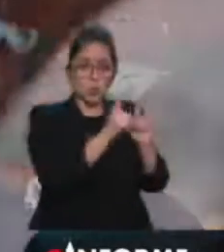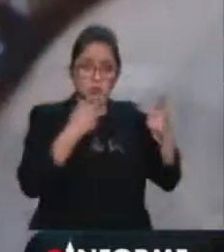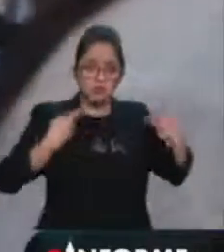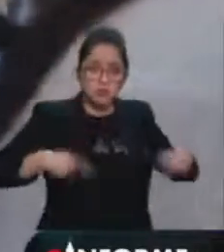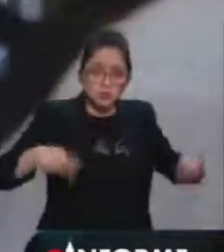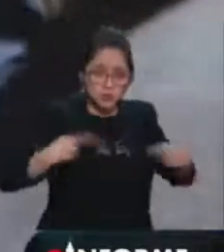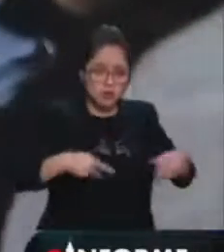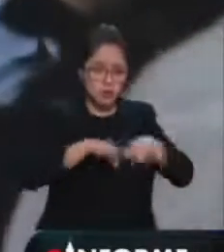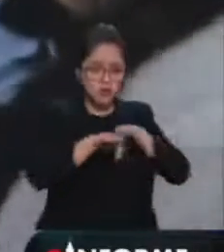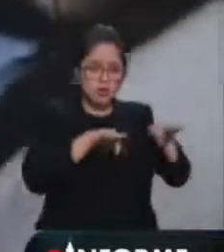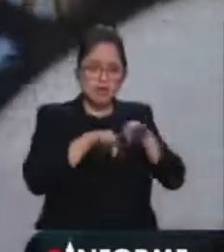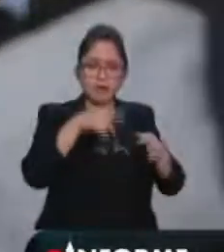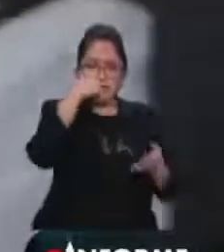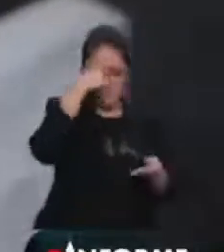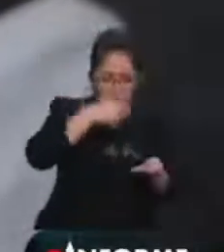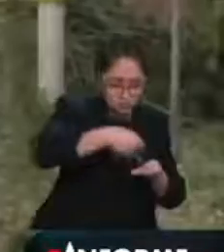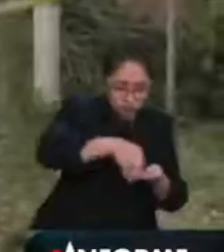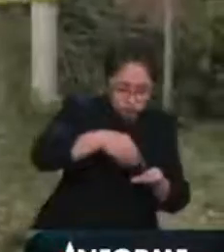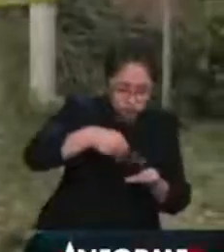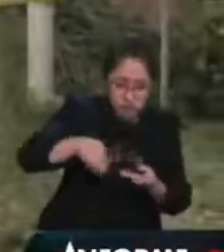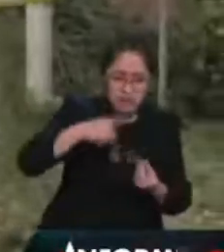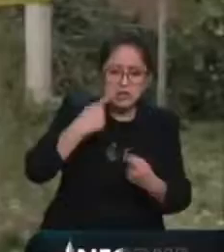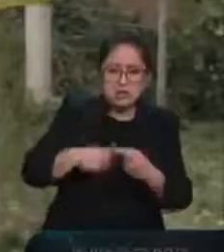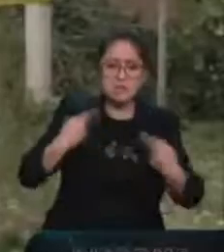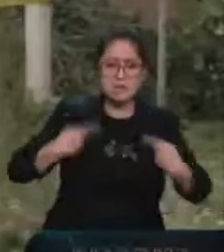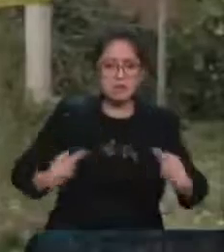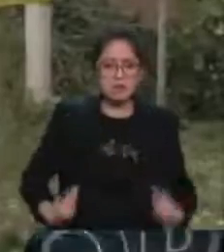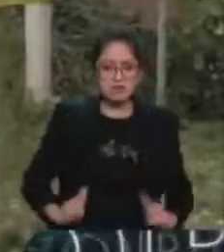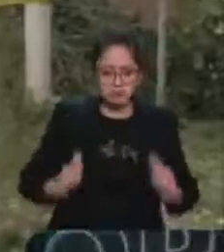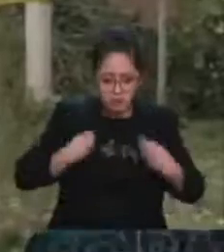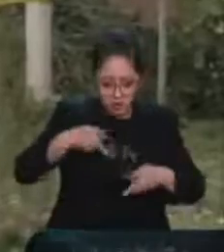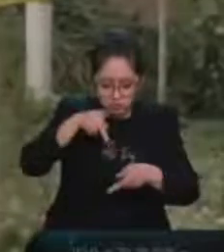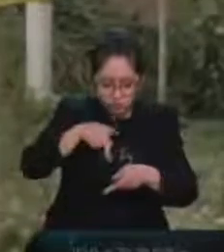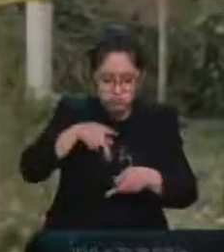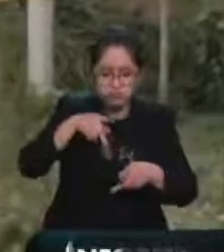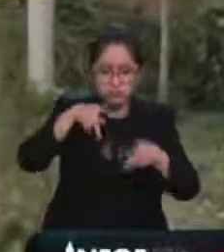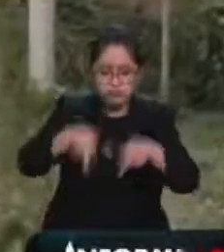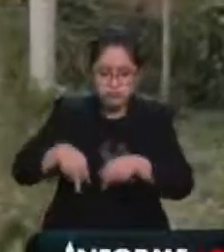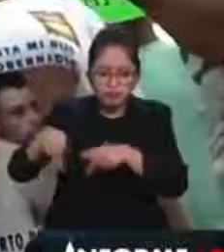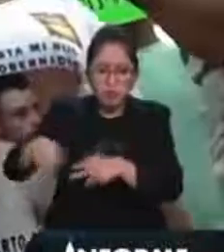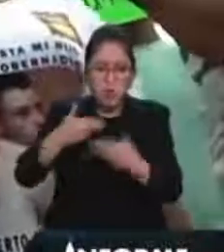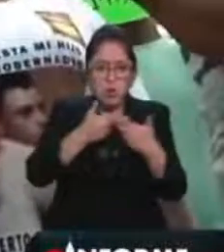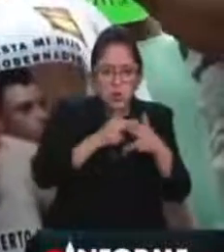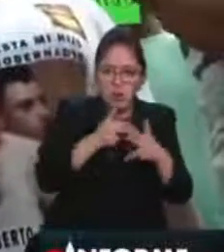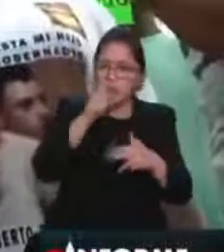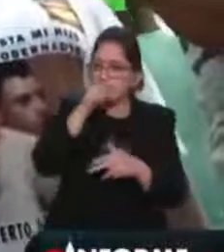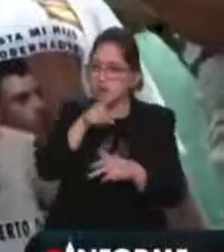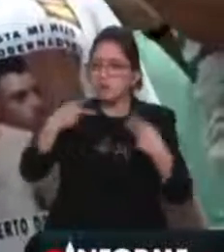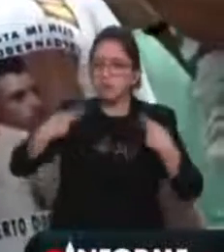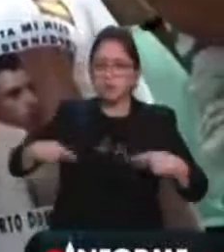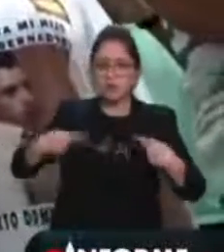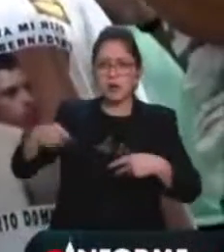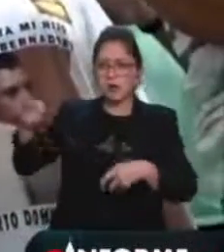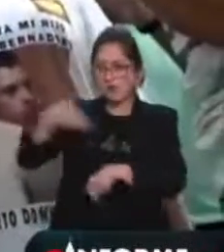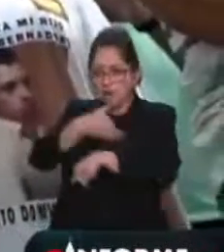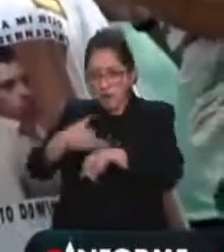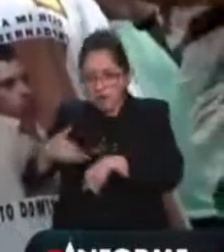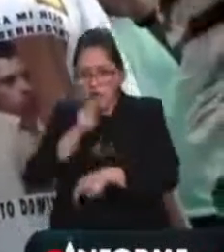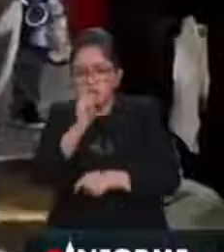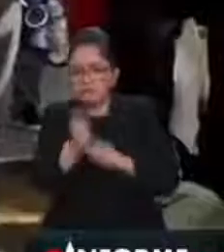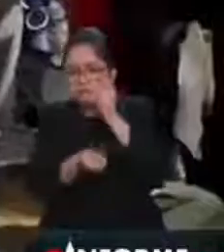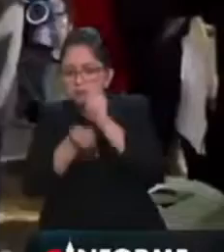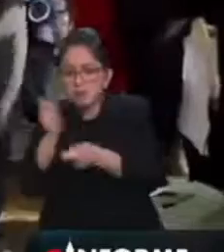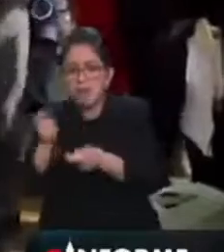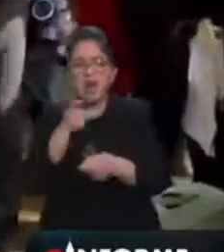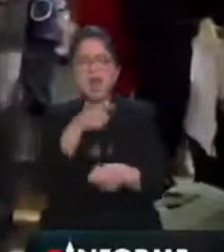hechas por autoridades locales, así como hechas por iniciativa de los familiares de las víctimas, para conocer los obstáculos que